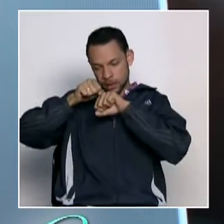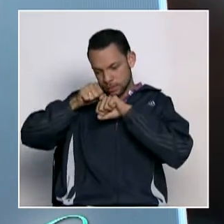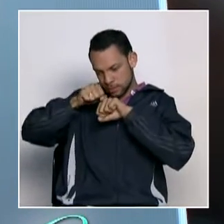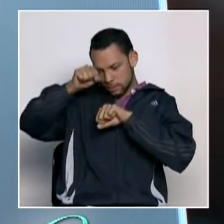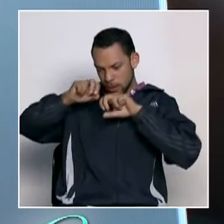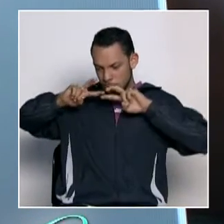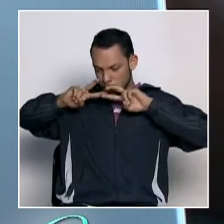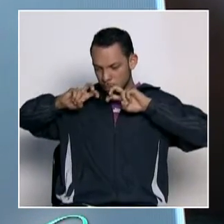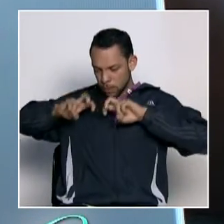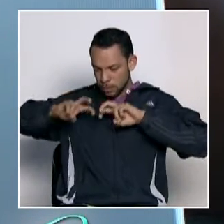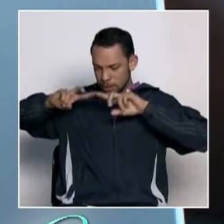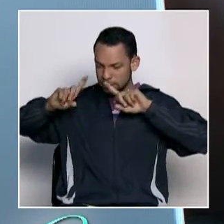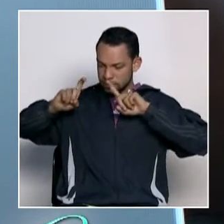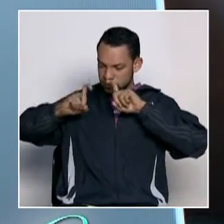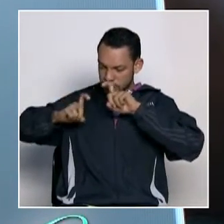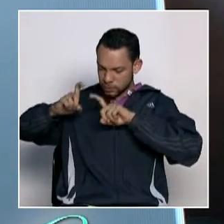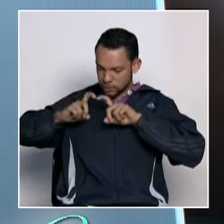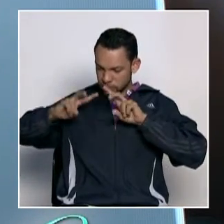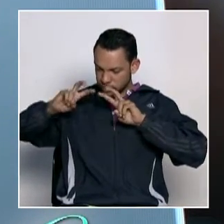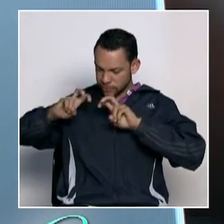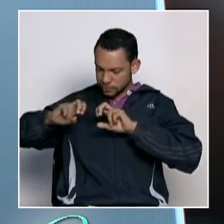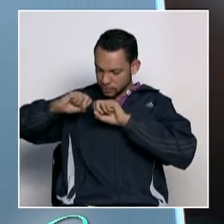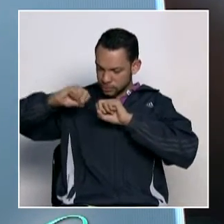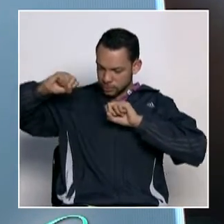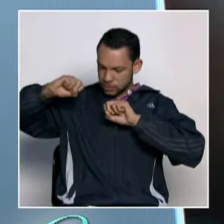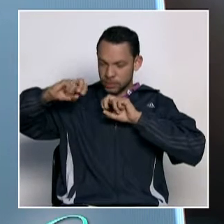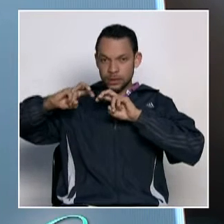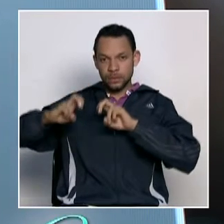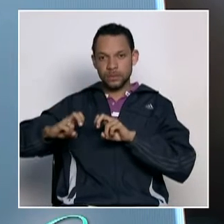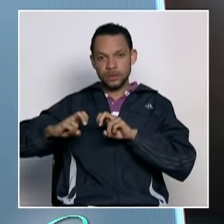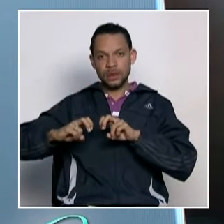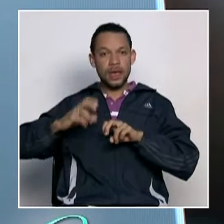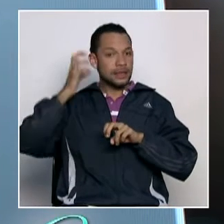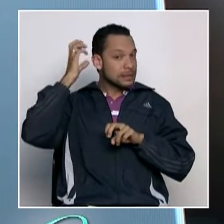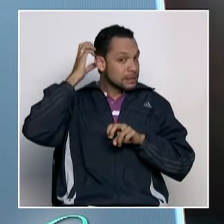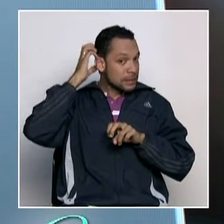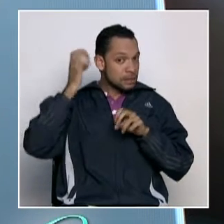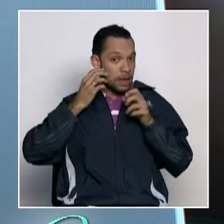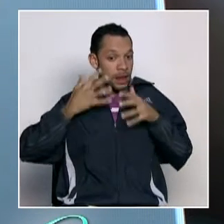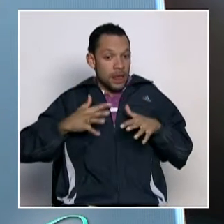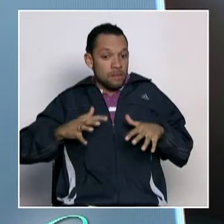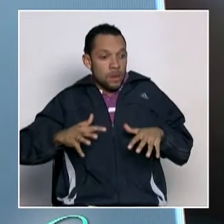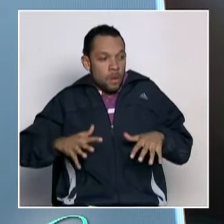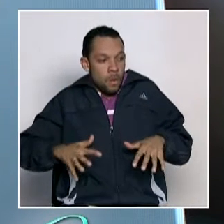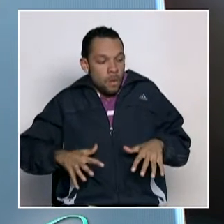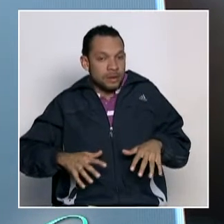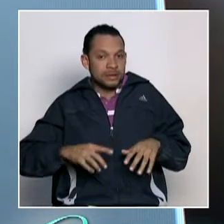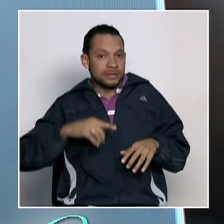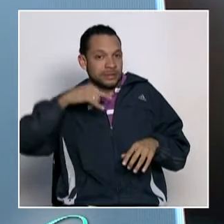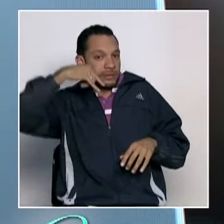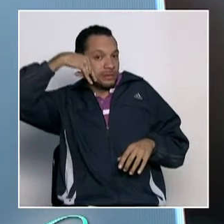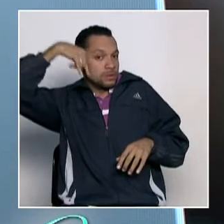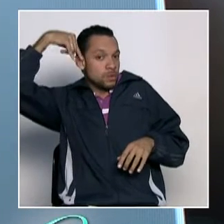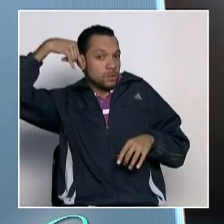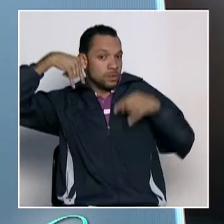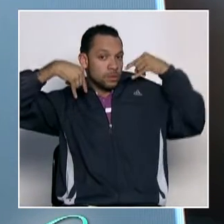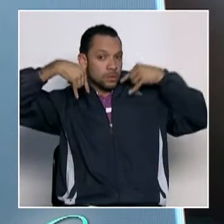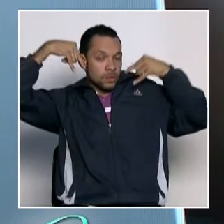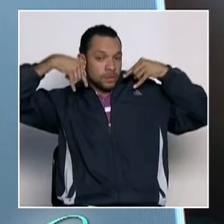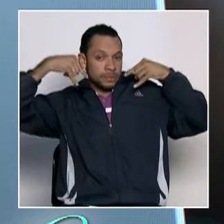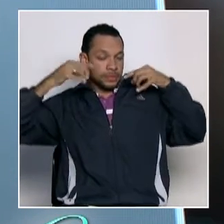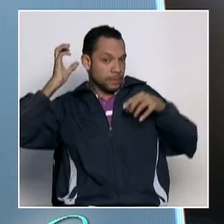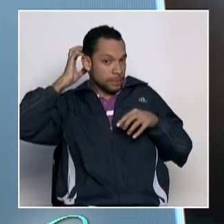interferente. Estas cordales, especialmente en esa posición, afectan el sistema nervioso. Algo que en medicina también llaman